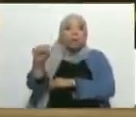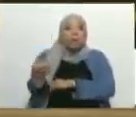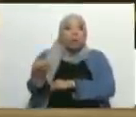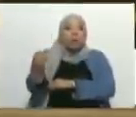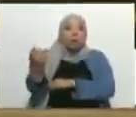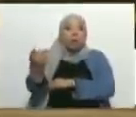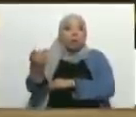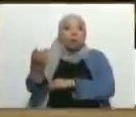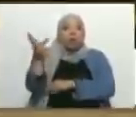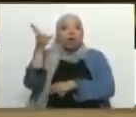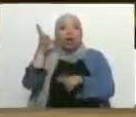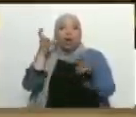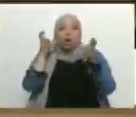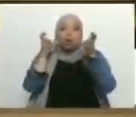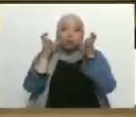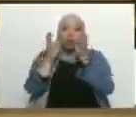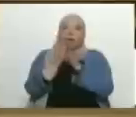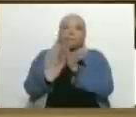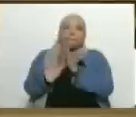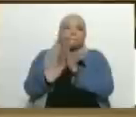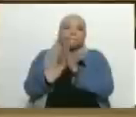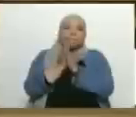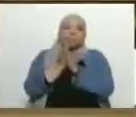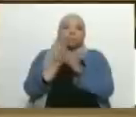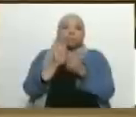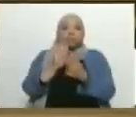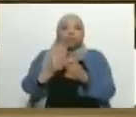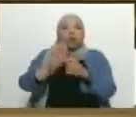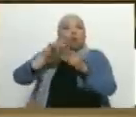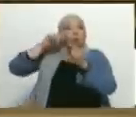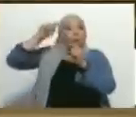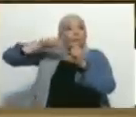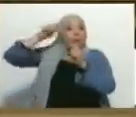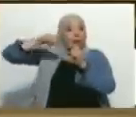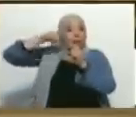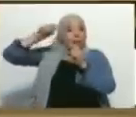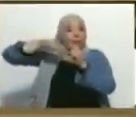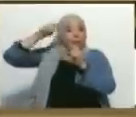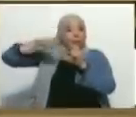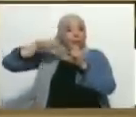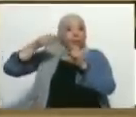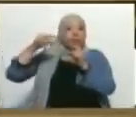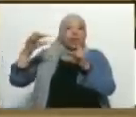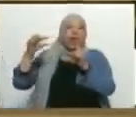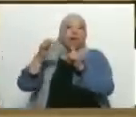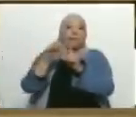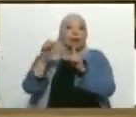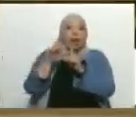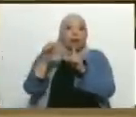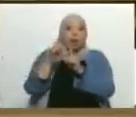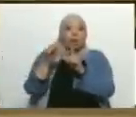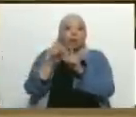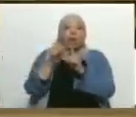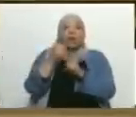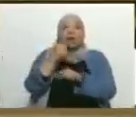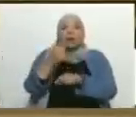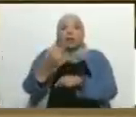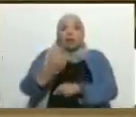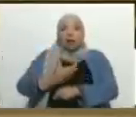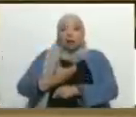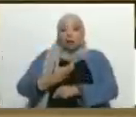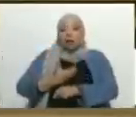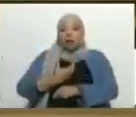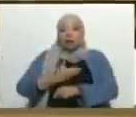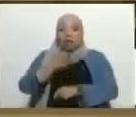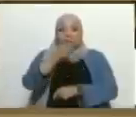lo que van a escuchar ahora, por lo que van a ver ahora. Quiero que presentemos un video con las palabras que dirigió este